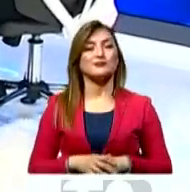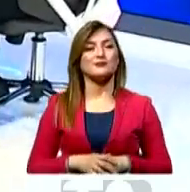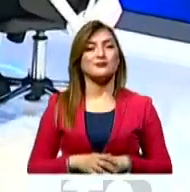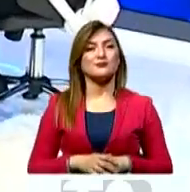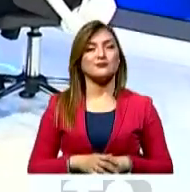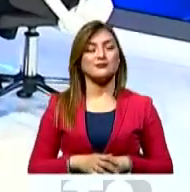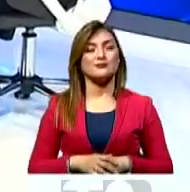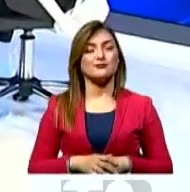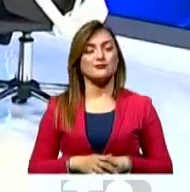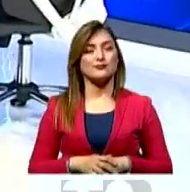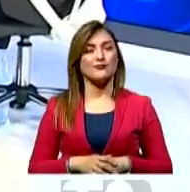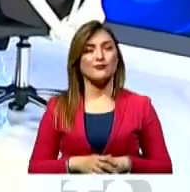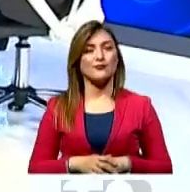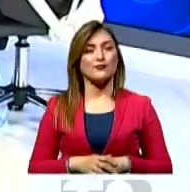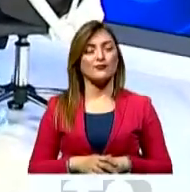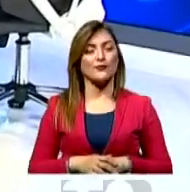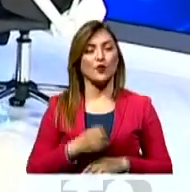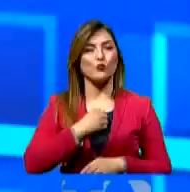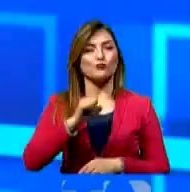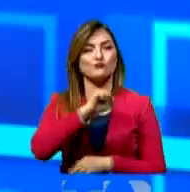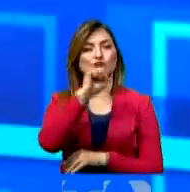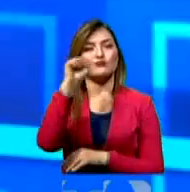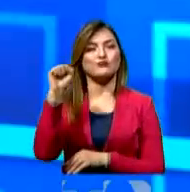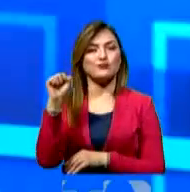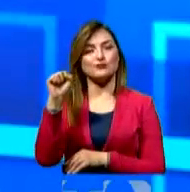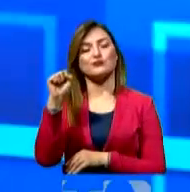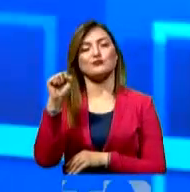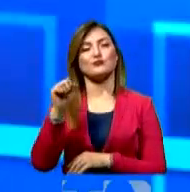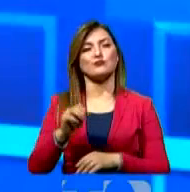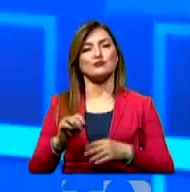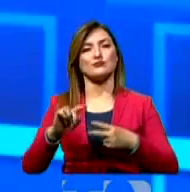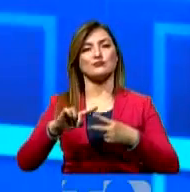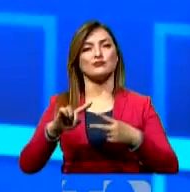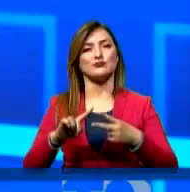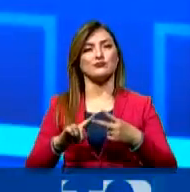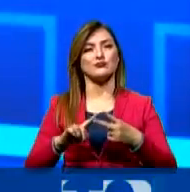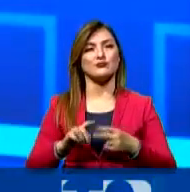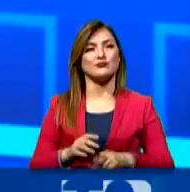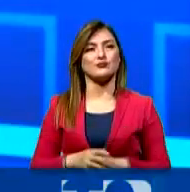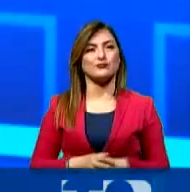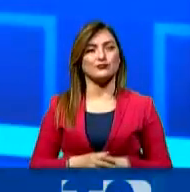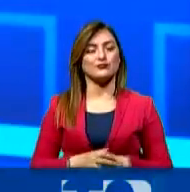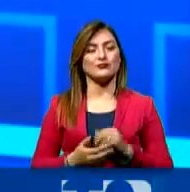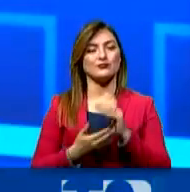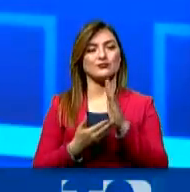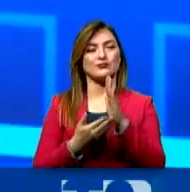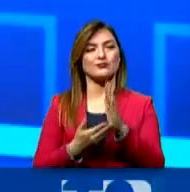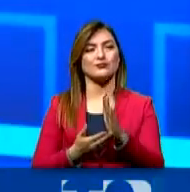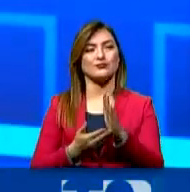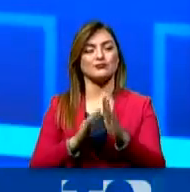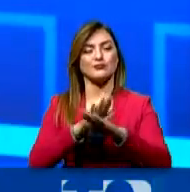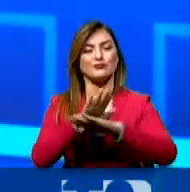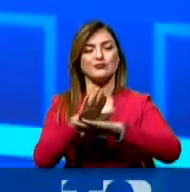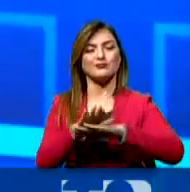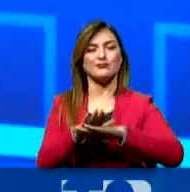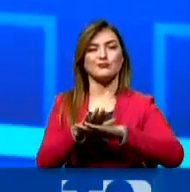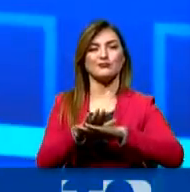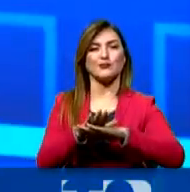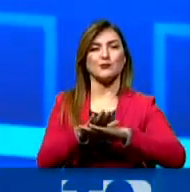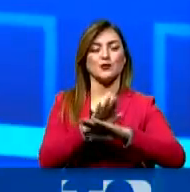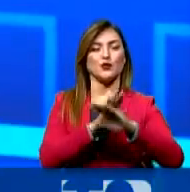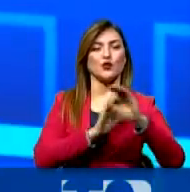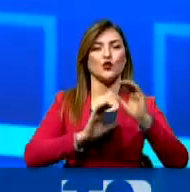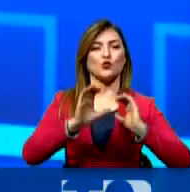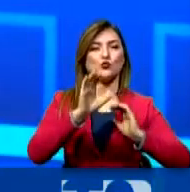otros, su derecho establecido y legítimamente consagrado, por ejemplo, respecto de auditar la conducta de